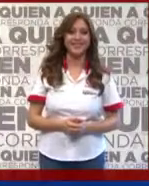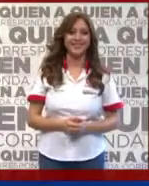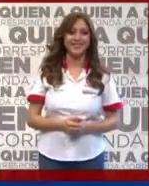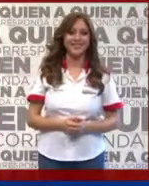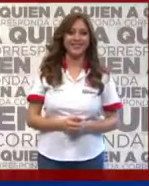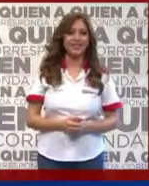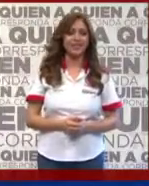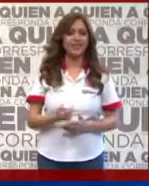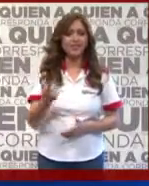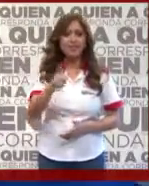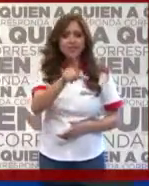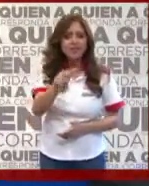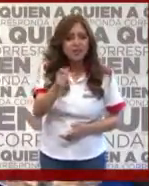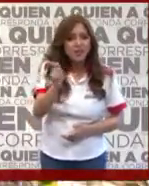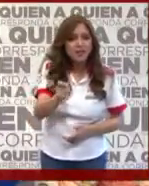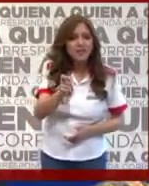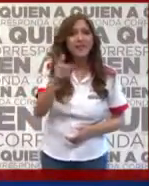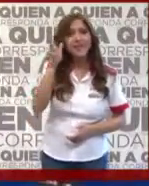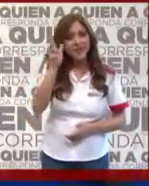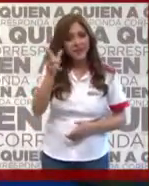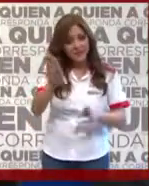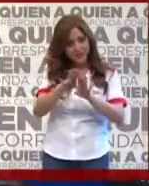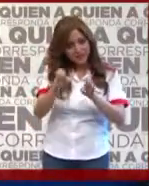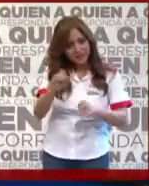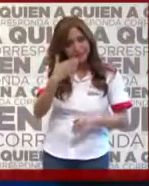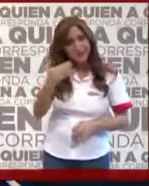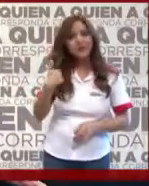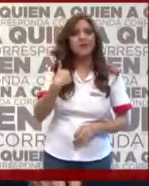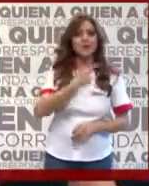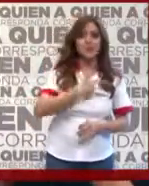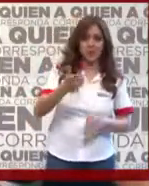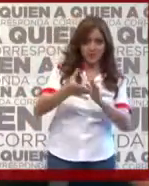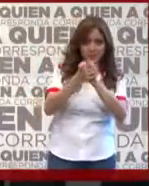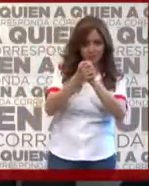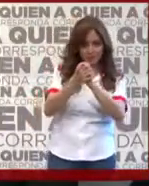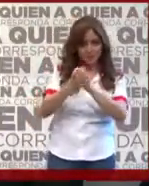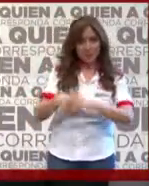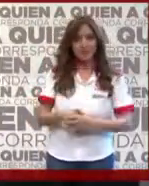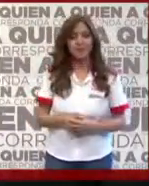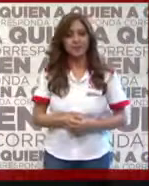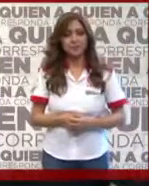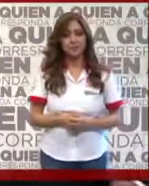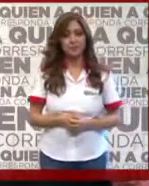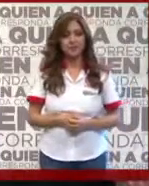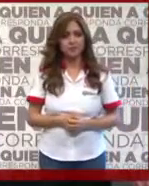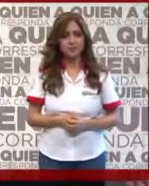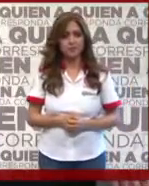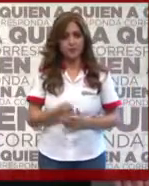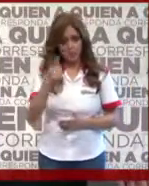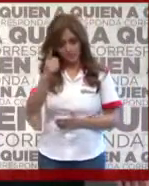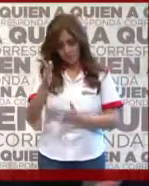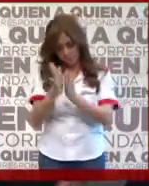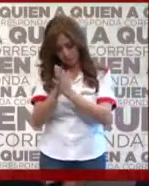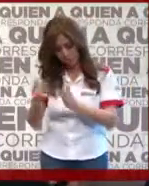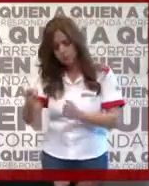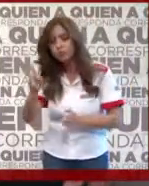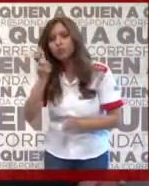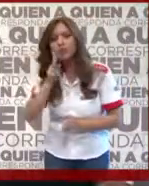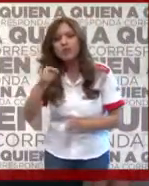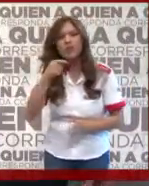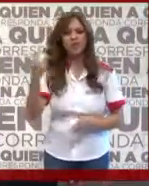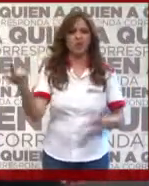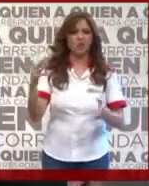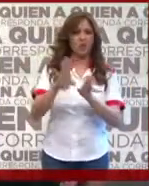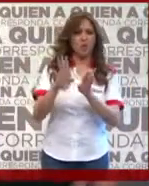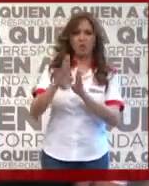¿eh? Y luego, Jorge. Es que nada, ¿cómo estás? Bien, gusto saludarlos. Gracias por invitarnos. Cristian. Oigan, por favor, prueba. Sushi que nace en